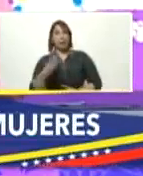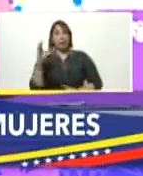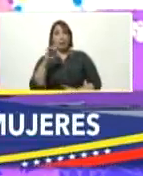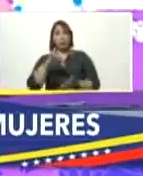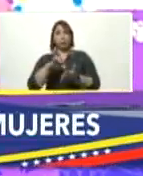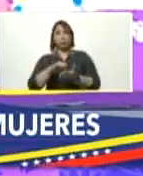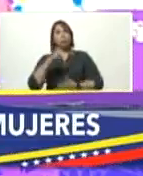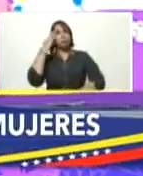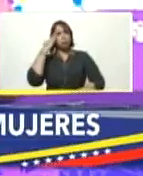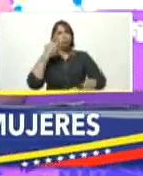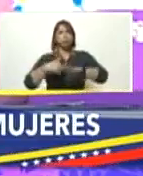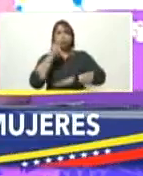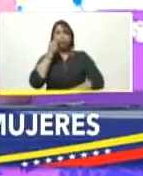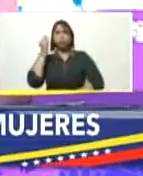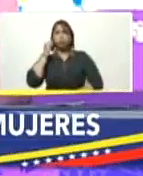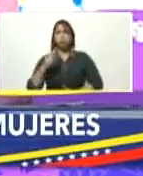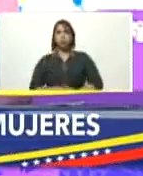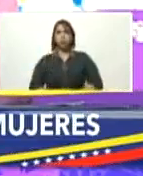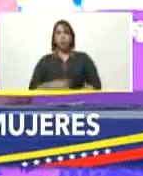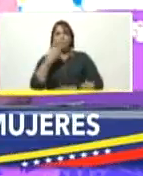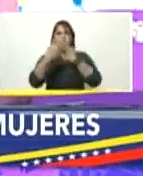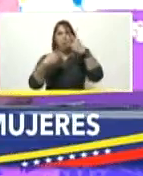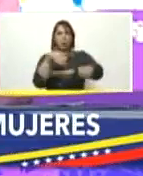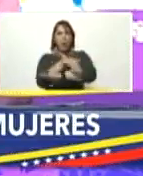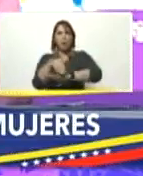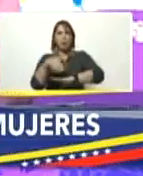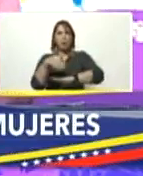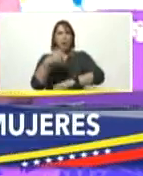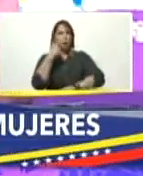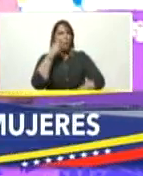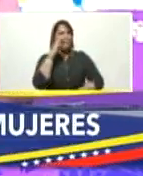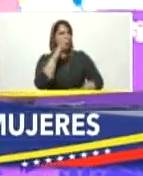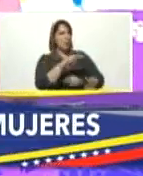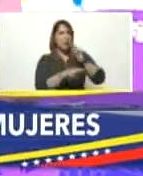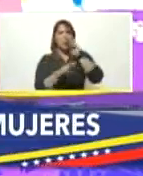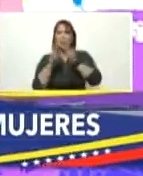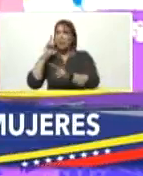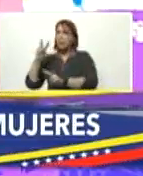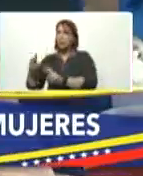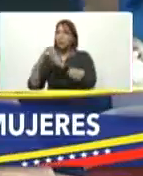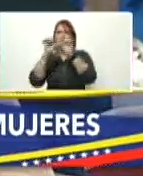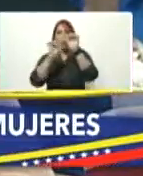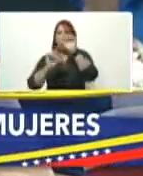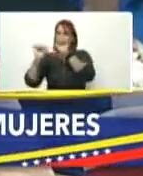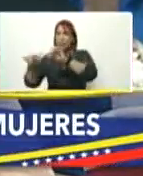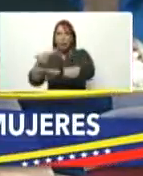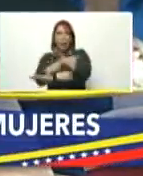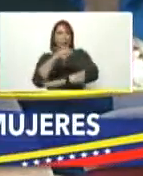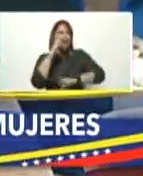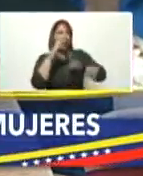lo saben los gobernadores, yo voy por la calle y voy pendiente de todos los detalles de la calle.